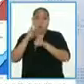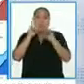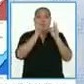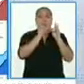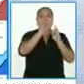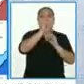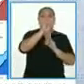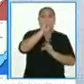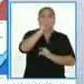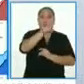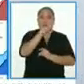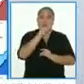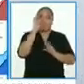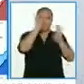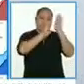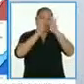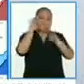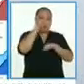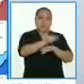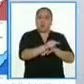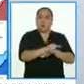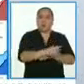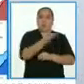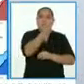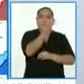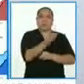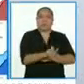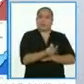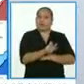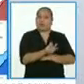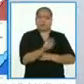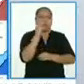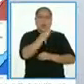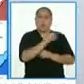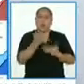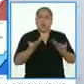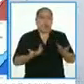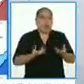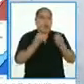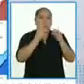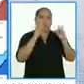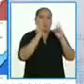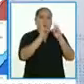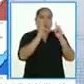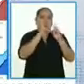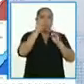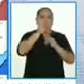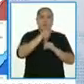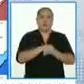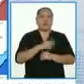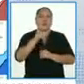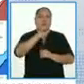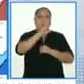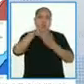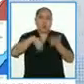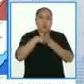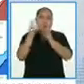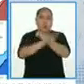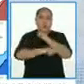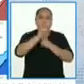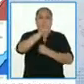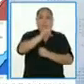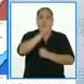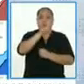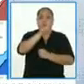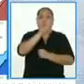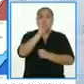UCI todavía es preocupante. Hay muy poco margen de camas disponibles a nivel nacional. Son 140 camas disponibles